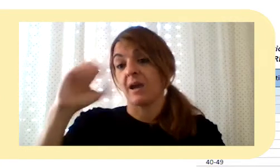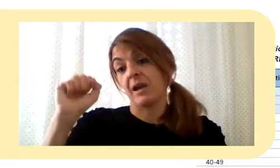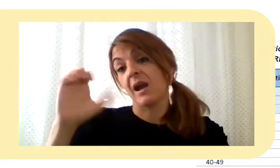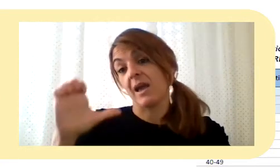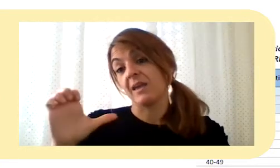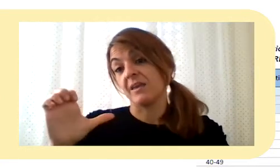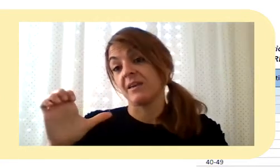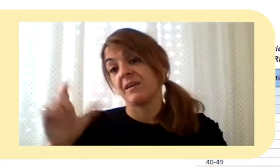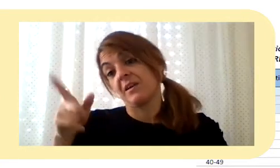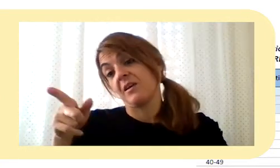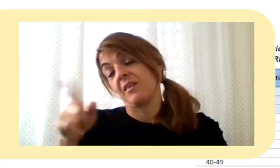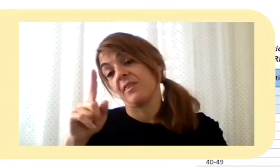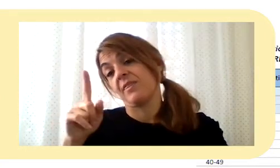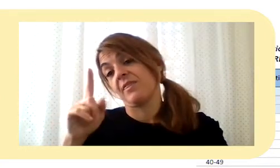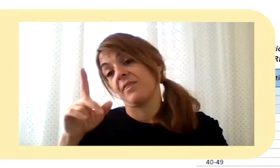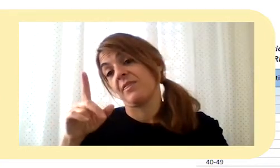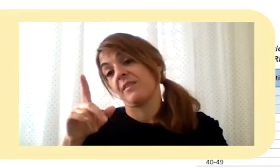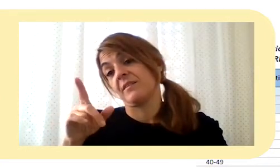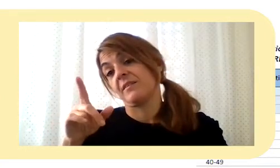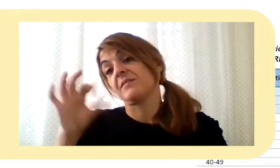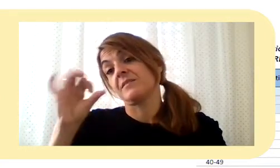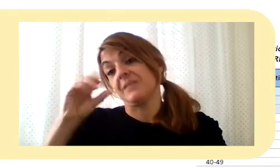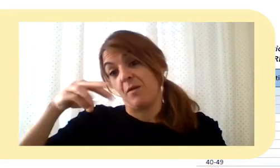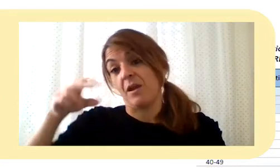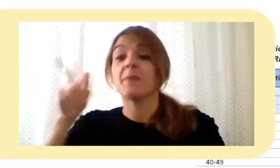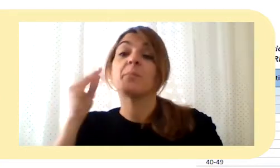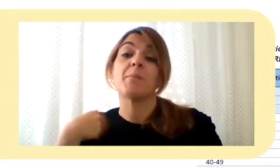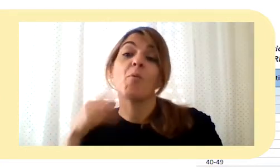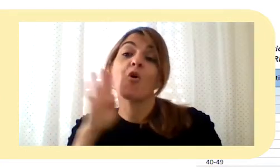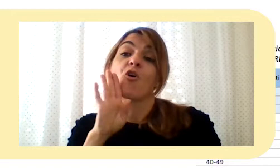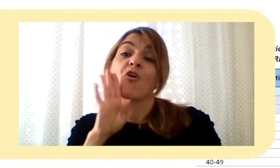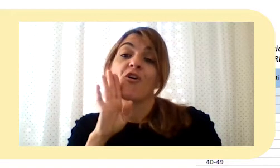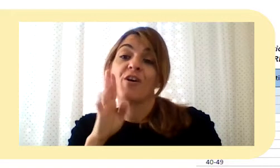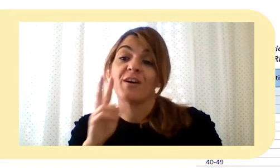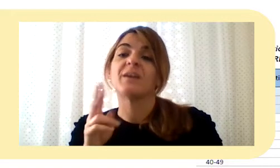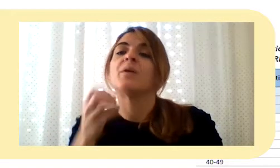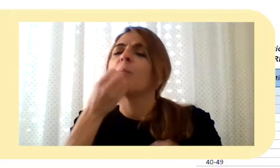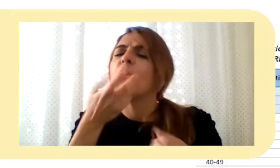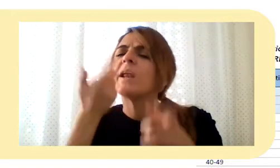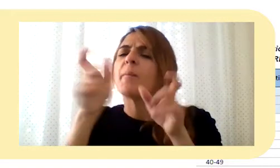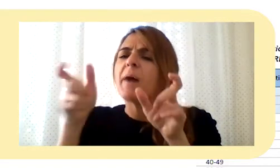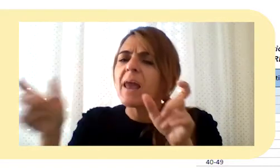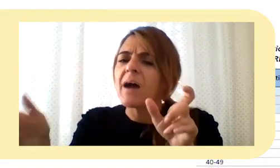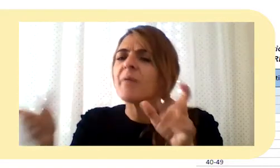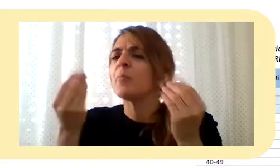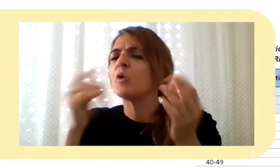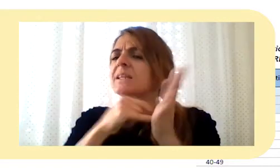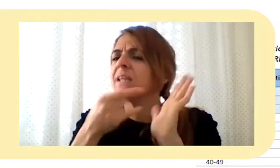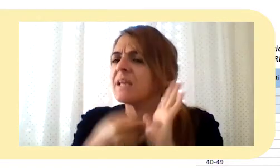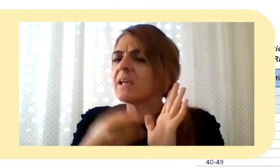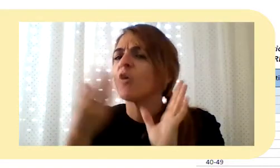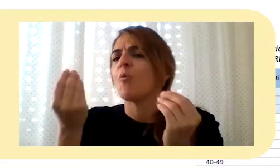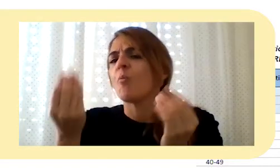que dirige Fernando Simón, diciendo con muy buenas palabras, muy técnicas, muy legales,